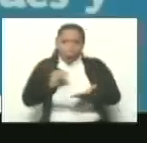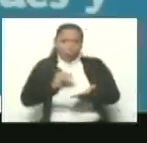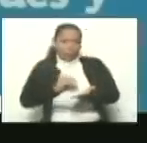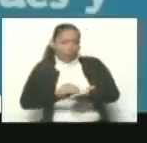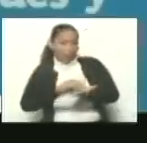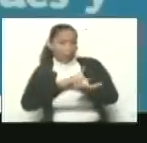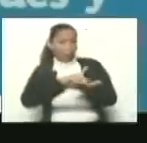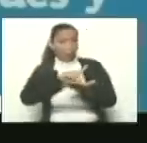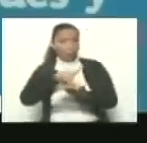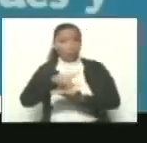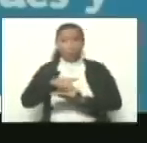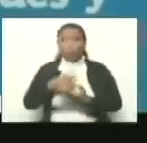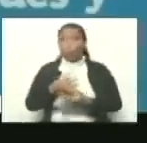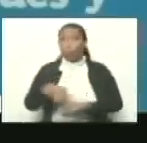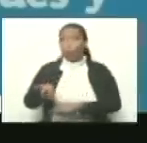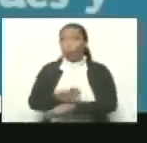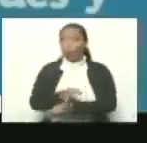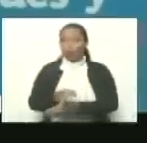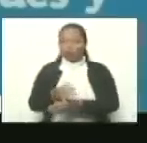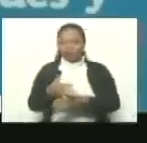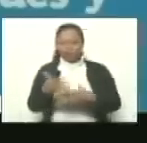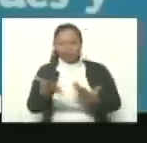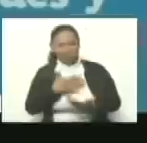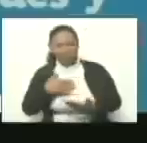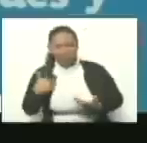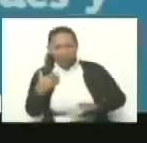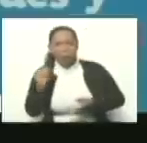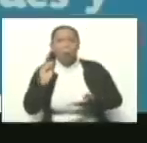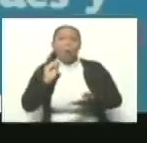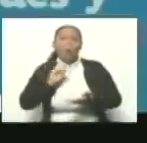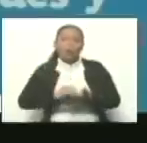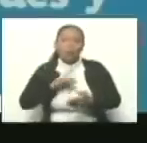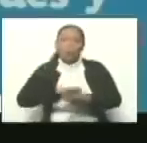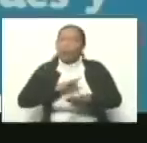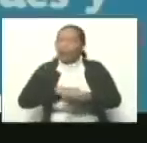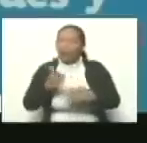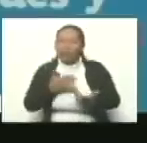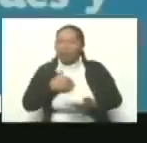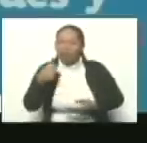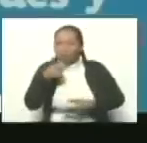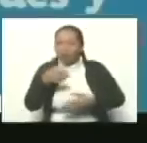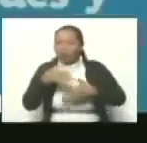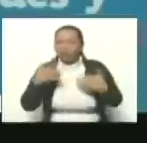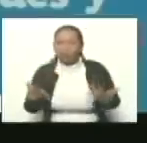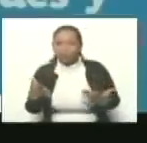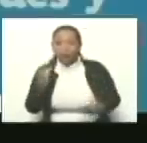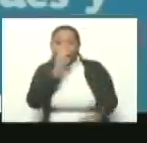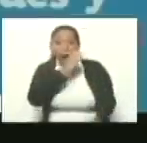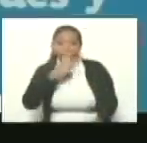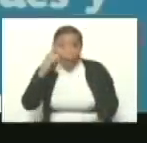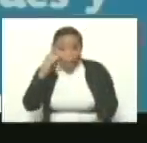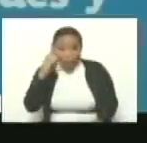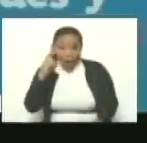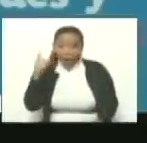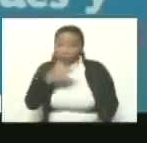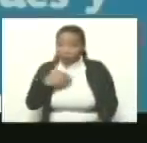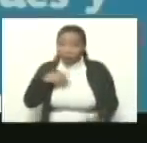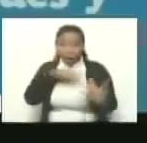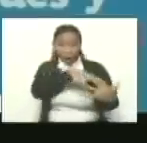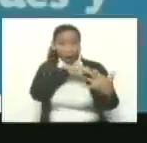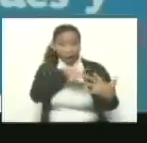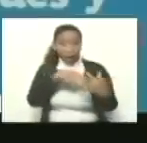vez. ¿Ah? ¿Qué buscan? ¿Por qué son candidatos? ¿Qué están buscando? Y Capriles apunta a la guerra económica.